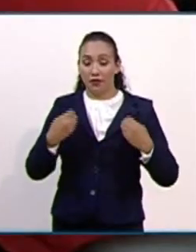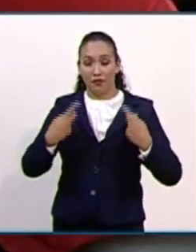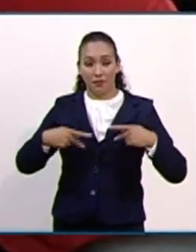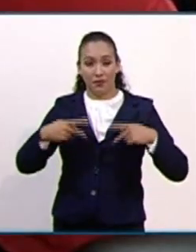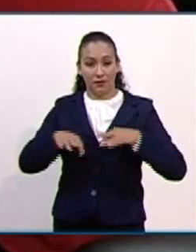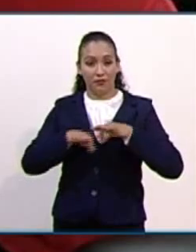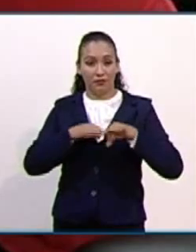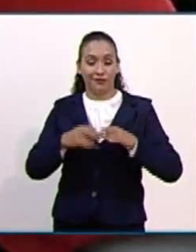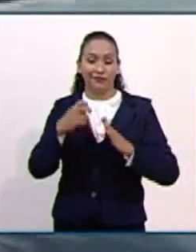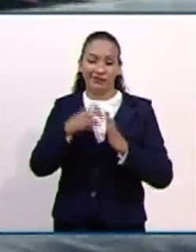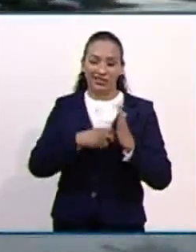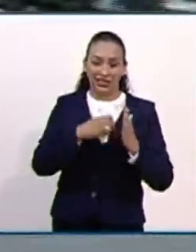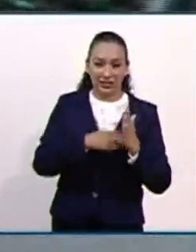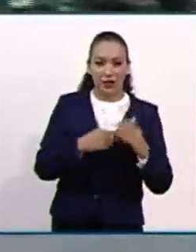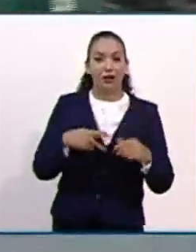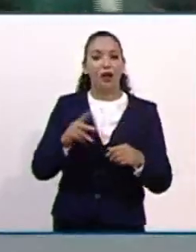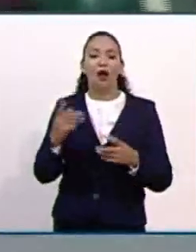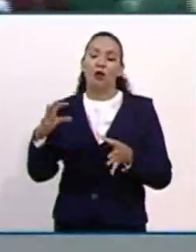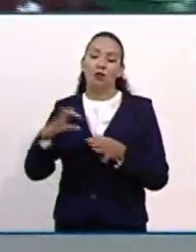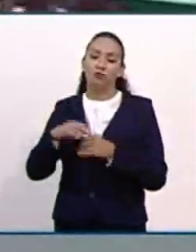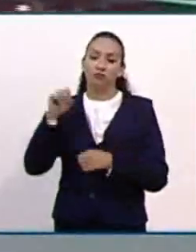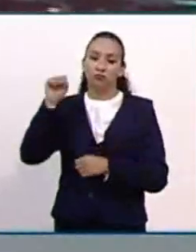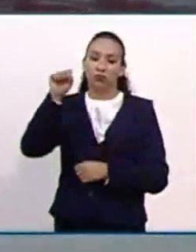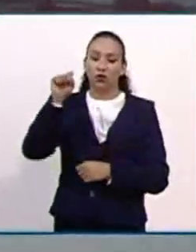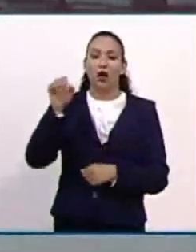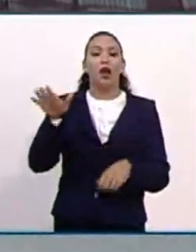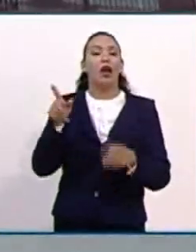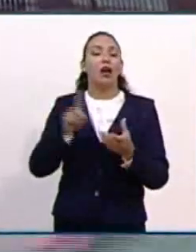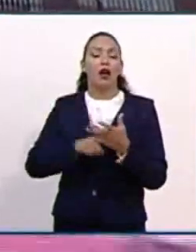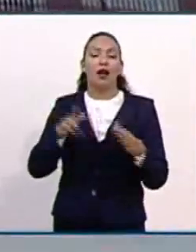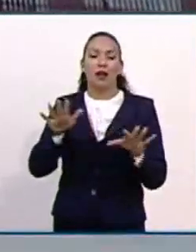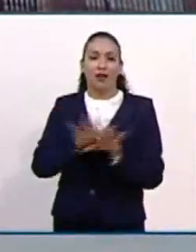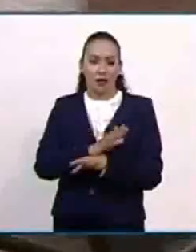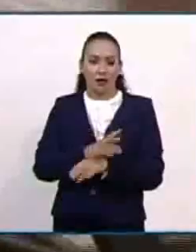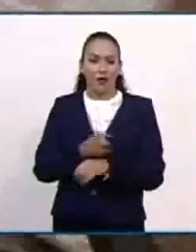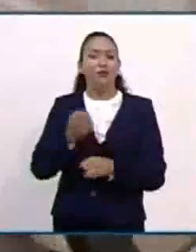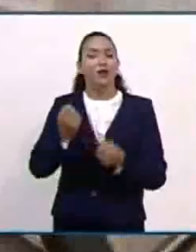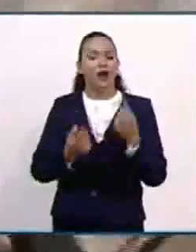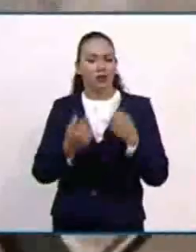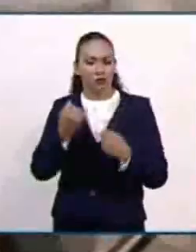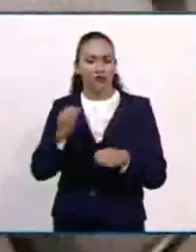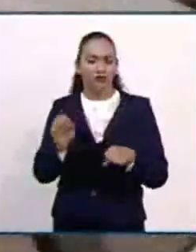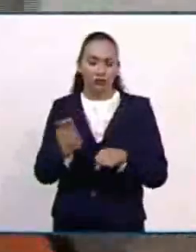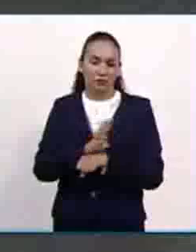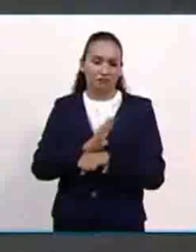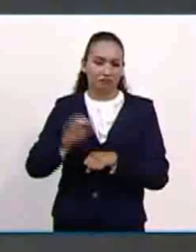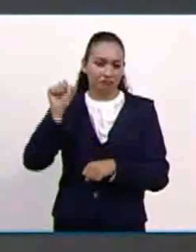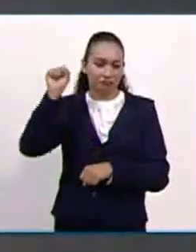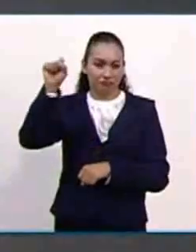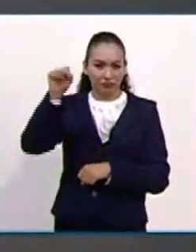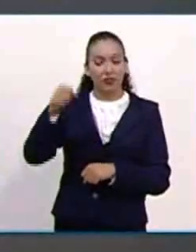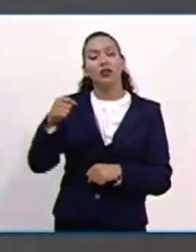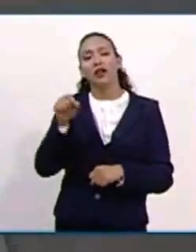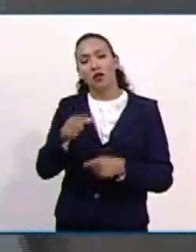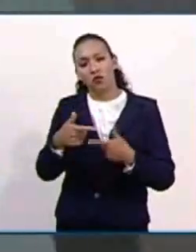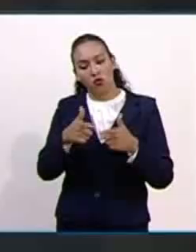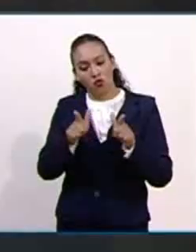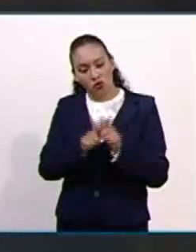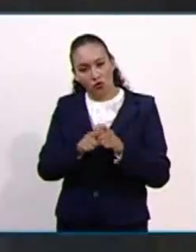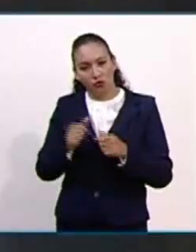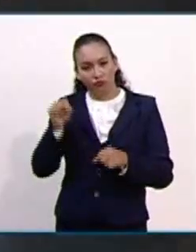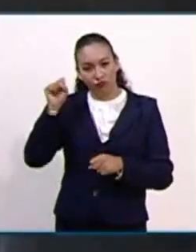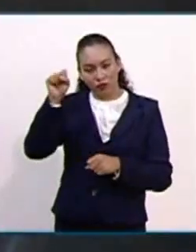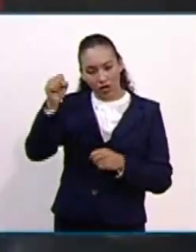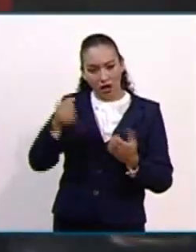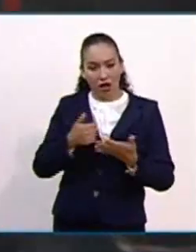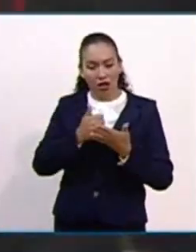de las organizaciones sindicales, cambios que fortalecieron la libertad sindical y la negociación colectiva, poniendo fin a